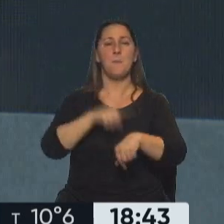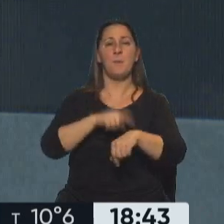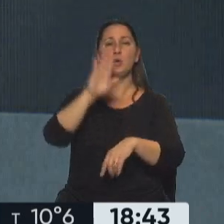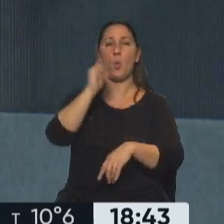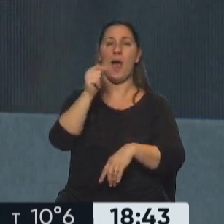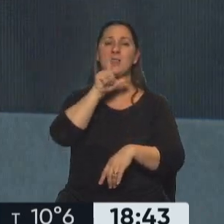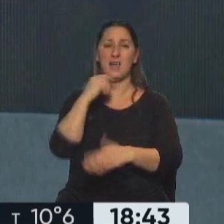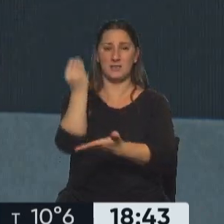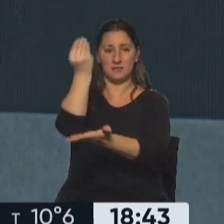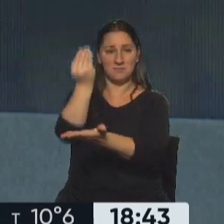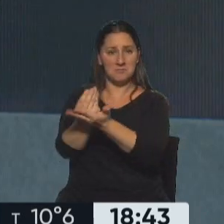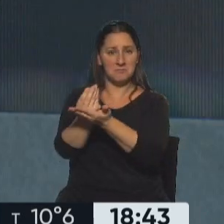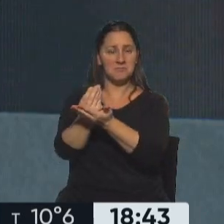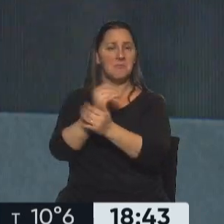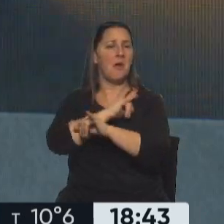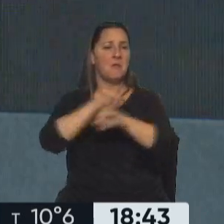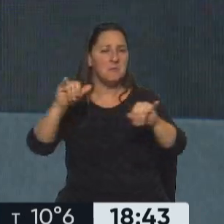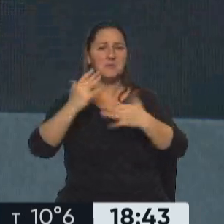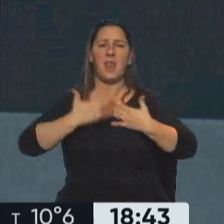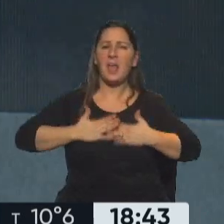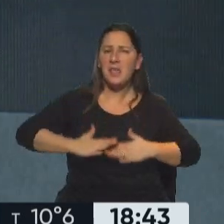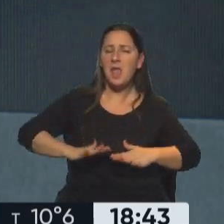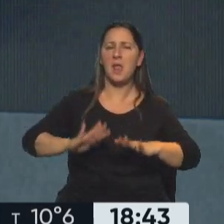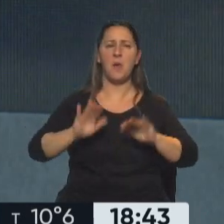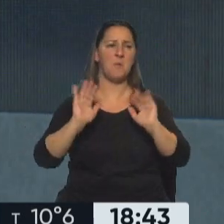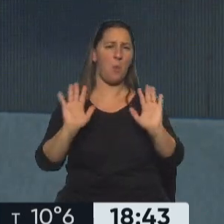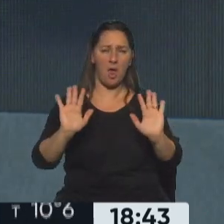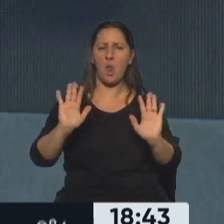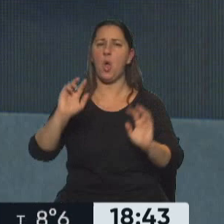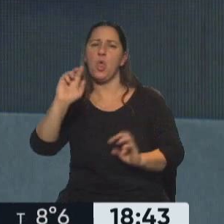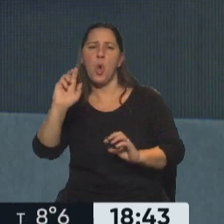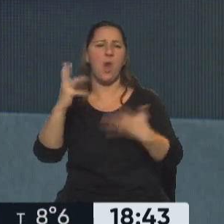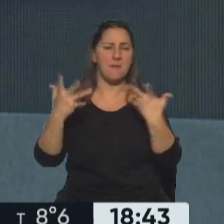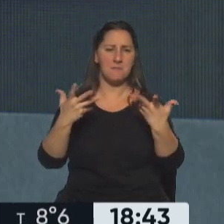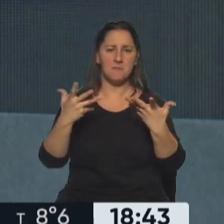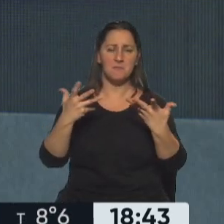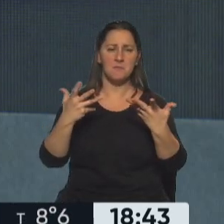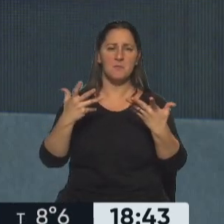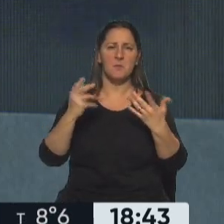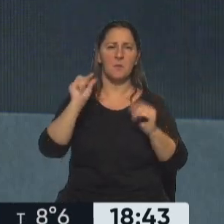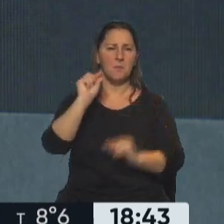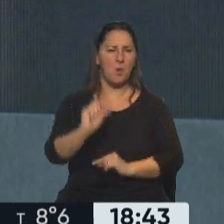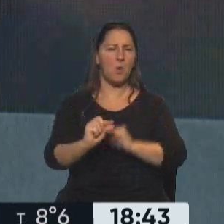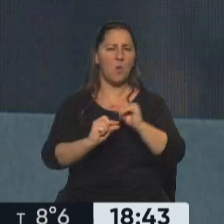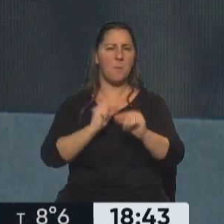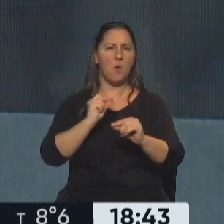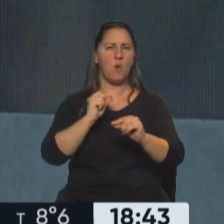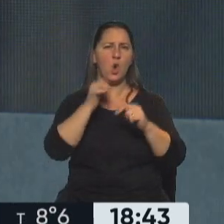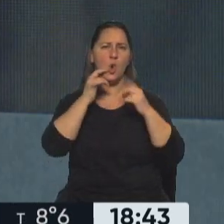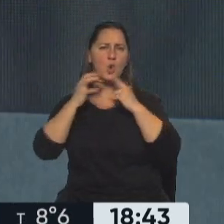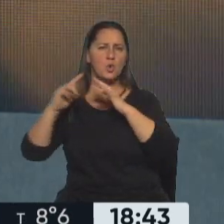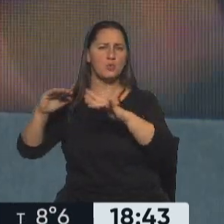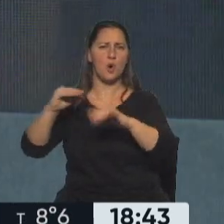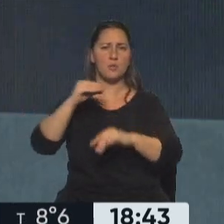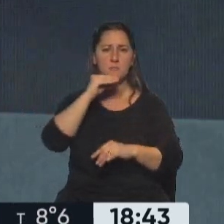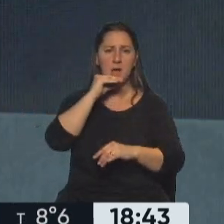Batakis, tranquilizaron, arrugaron, te tiraron $1, y de pronto empezó a circular el nombre de Massa y de pronto